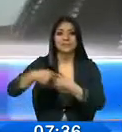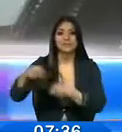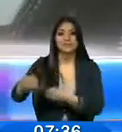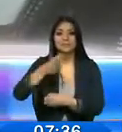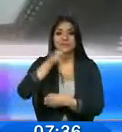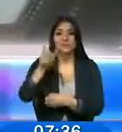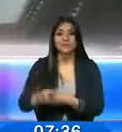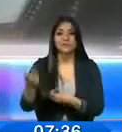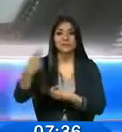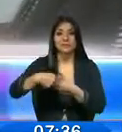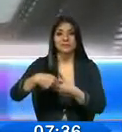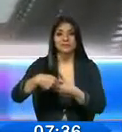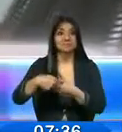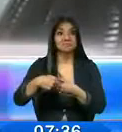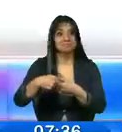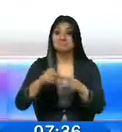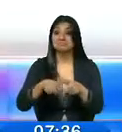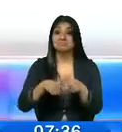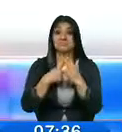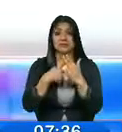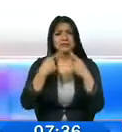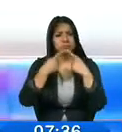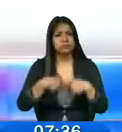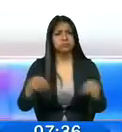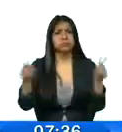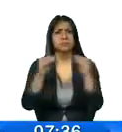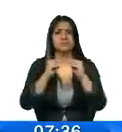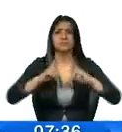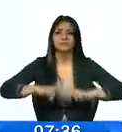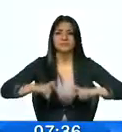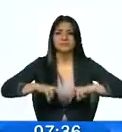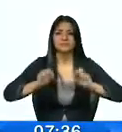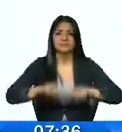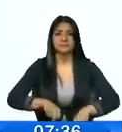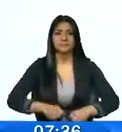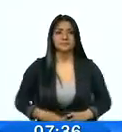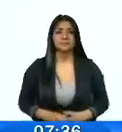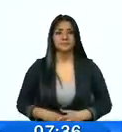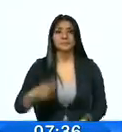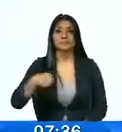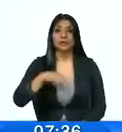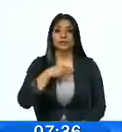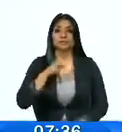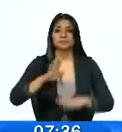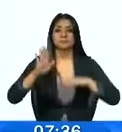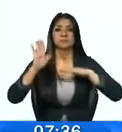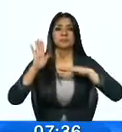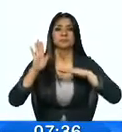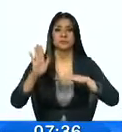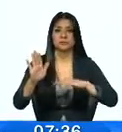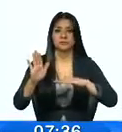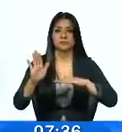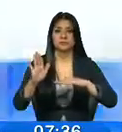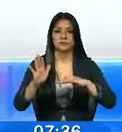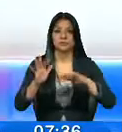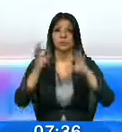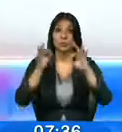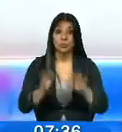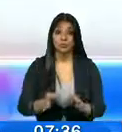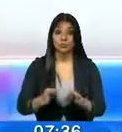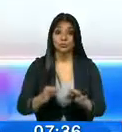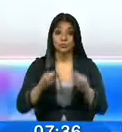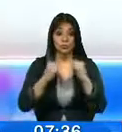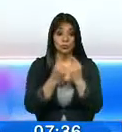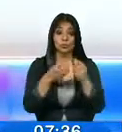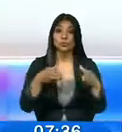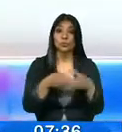que ha dejado una puerta abierta para muchas más investigaciones. Lo que nosotros nos hemos comprometido es, a partir de la creación de este